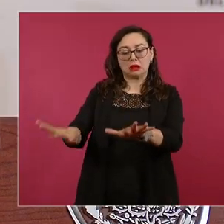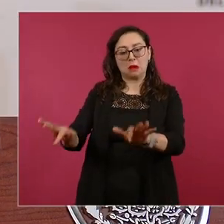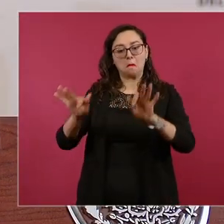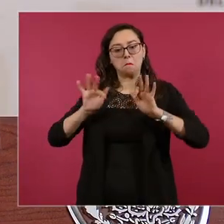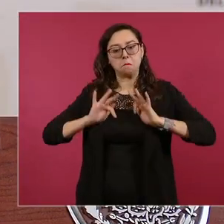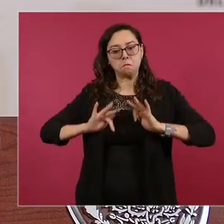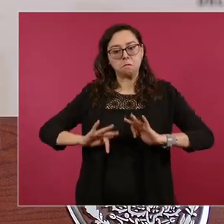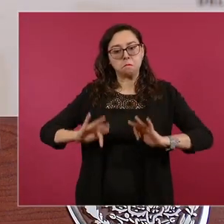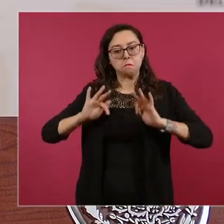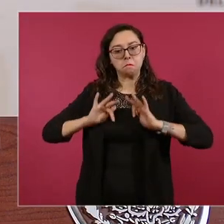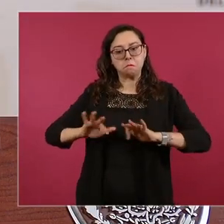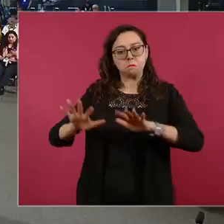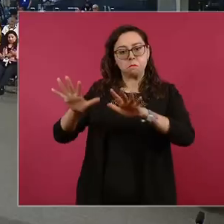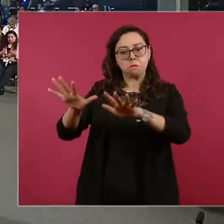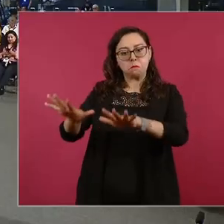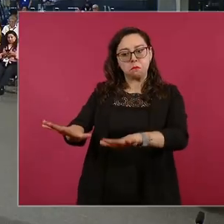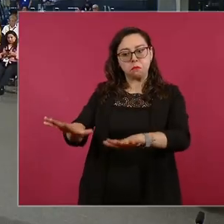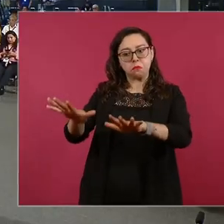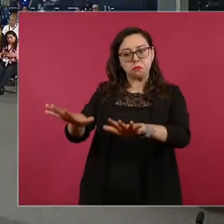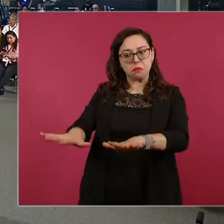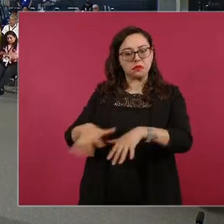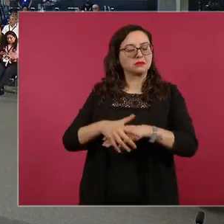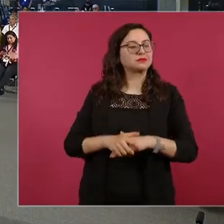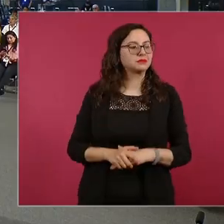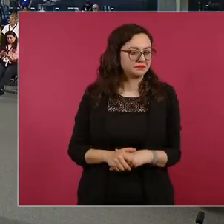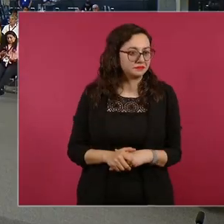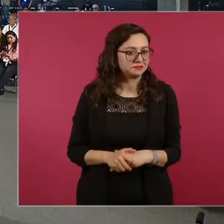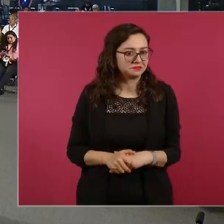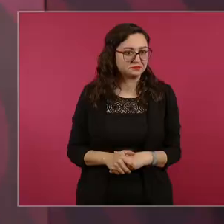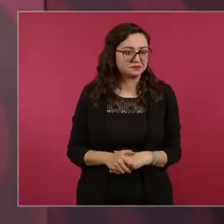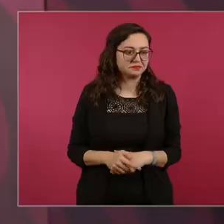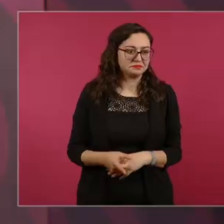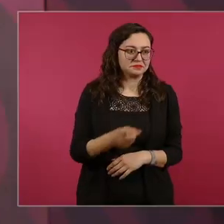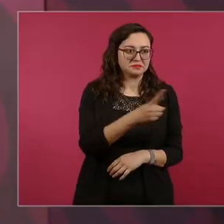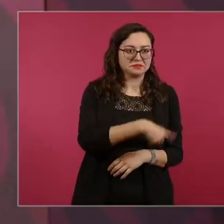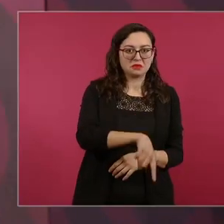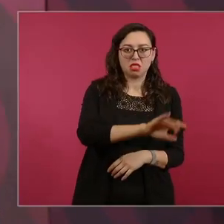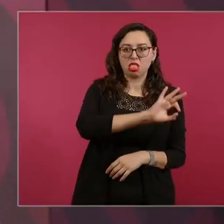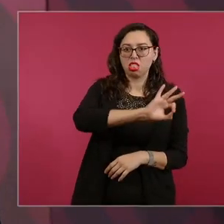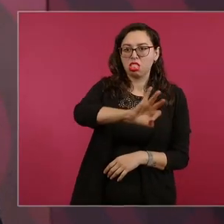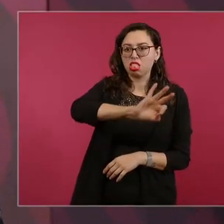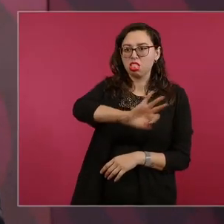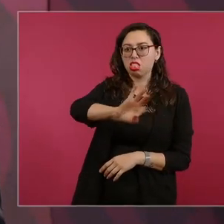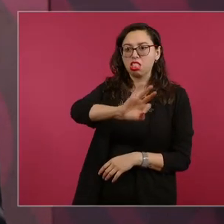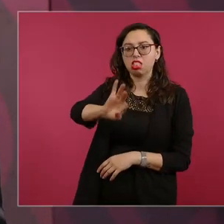creo que un periódico nada más lo dio a conocer,